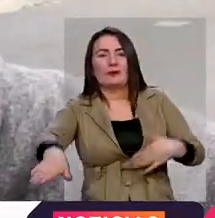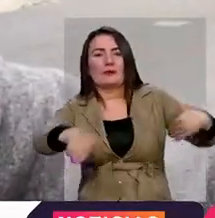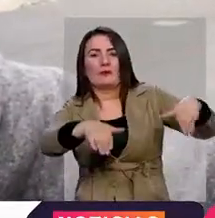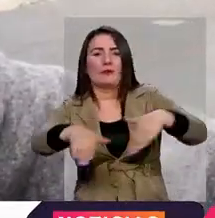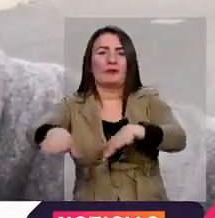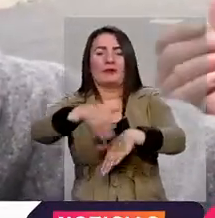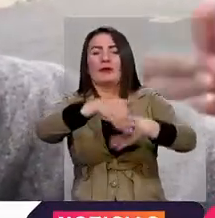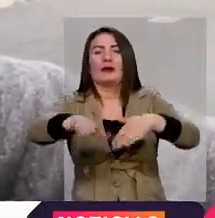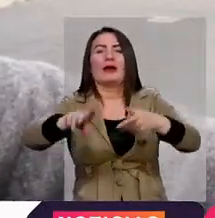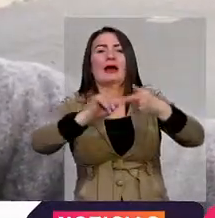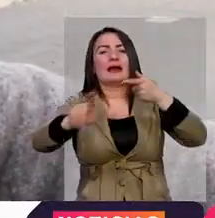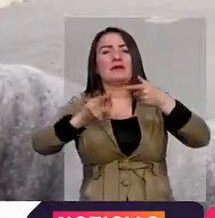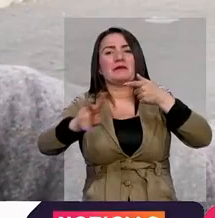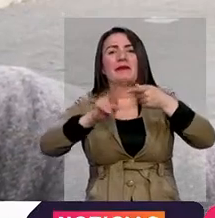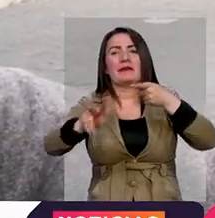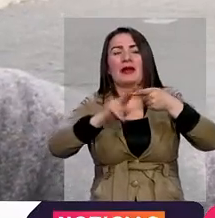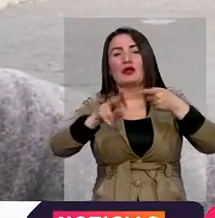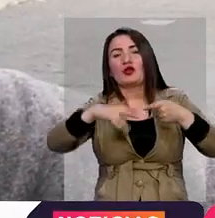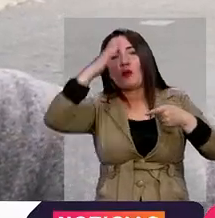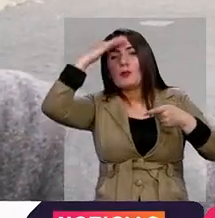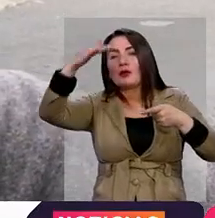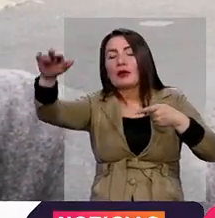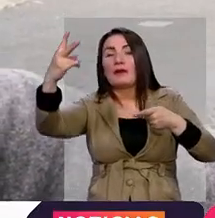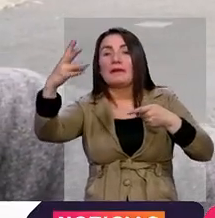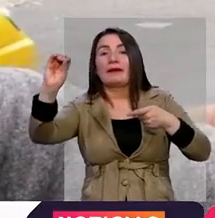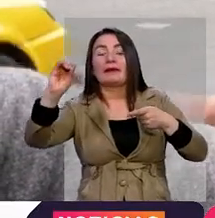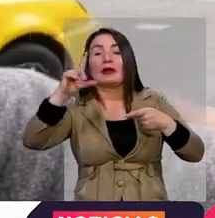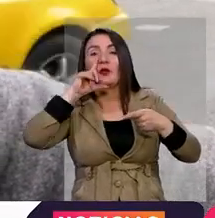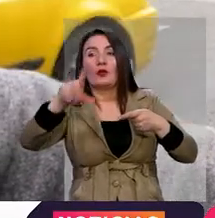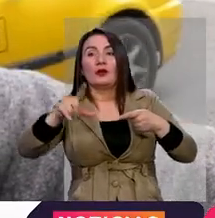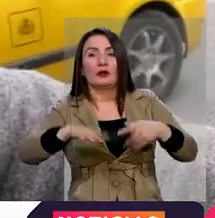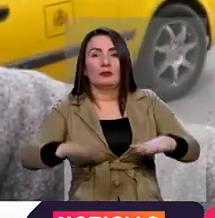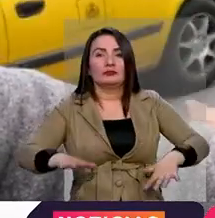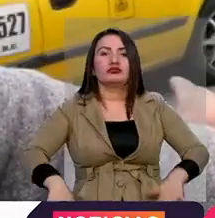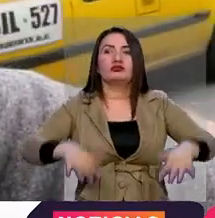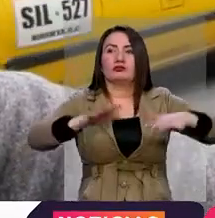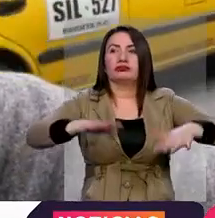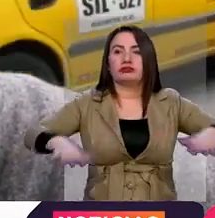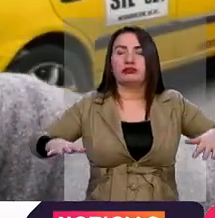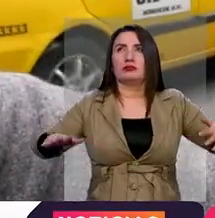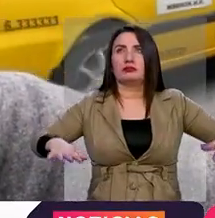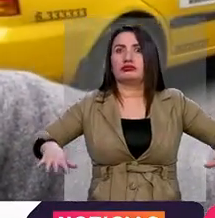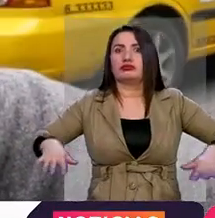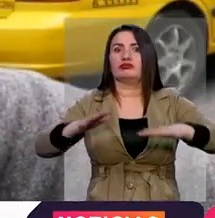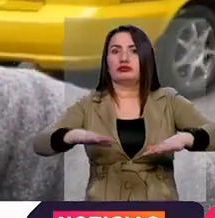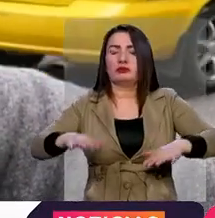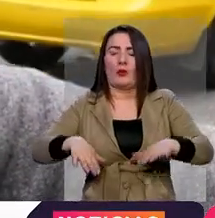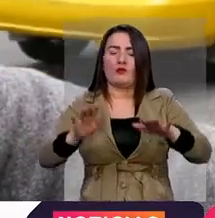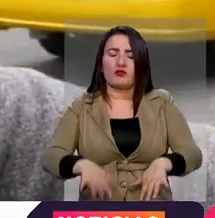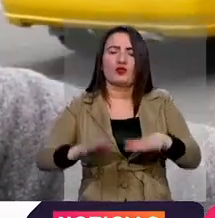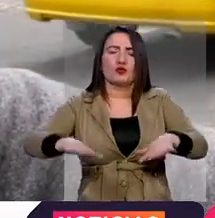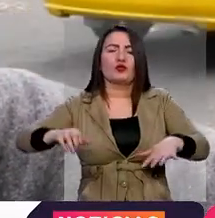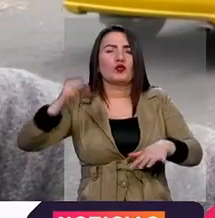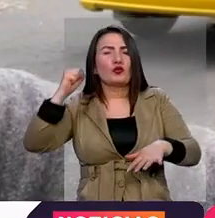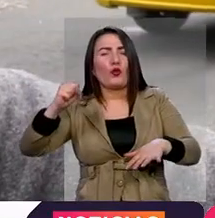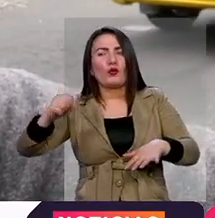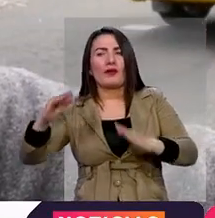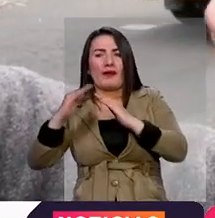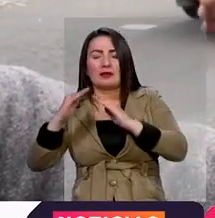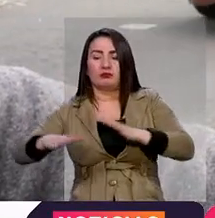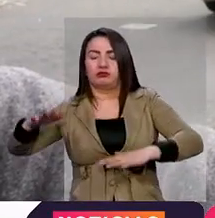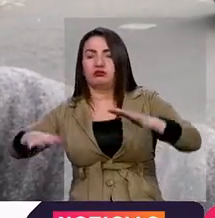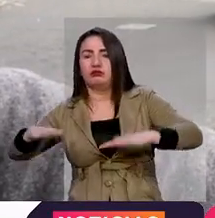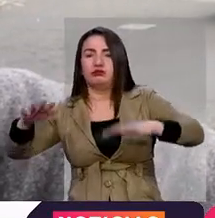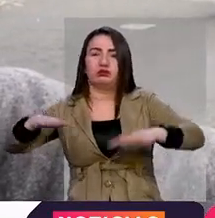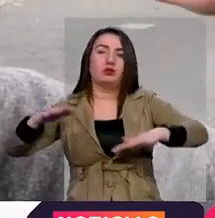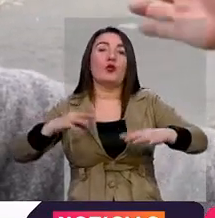los alimentadores para el portal del 20 de julio y la vibración es tenaz cuando pegan contra el hueco. Y aparte de ello que se